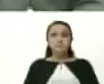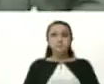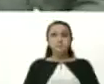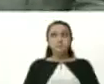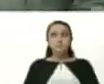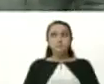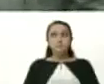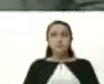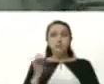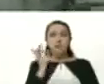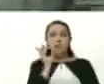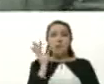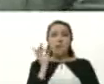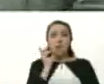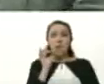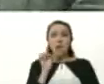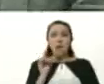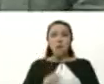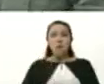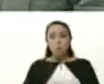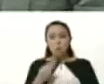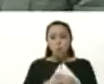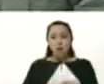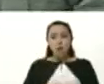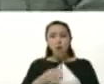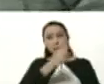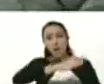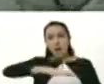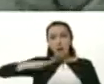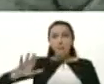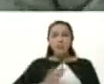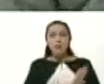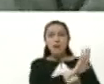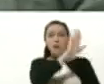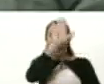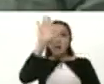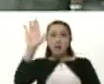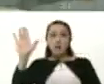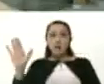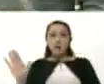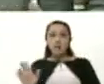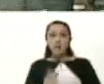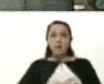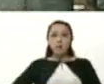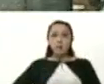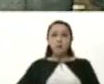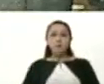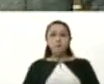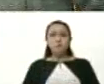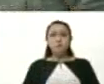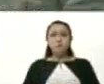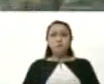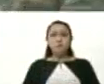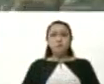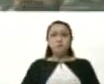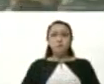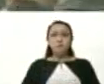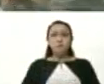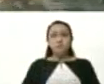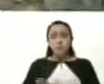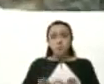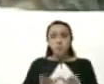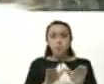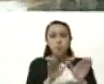azul, el mar y el cielo, con ocho